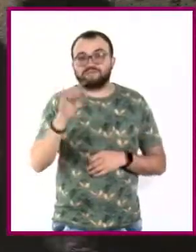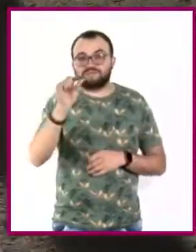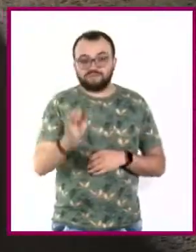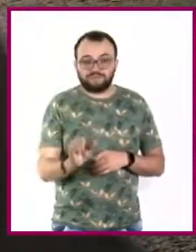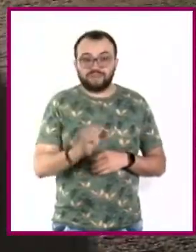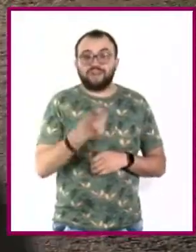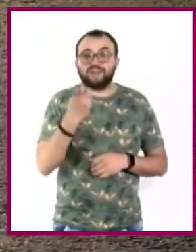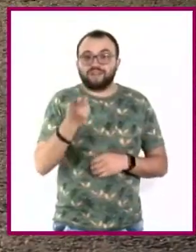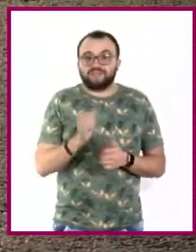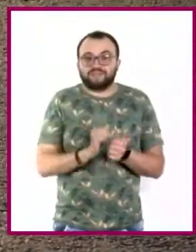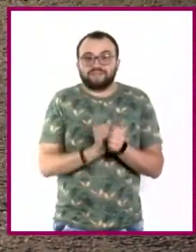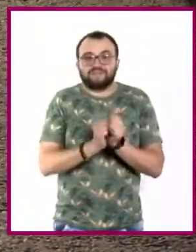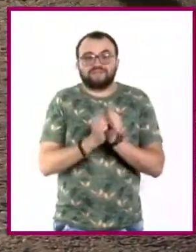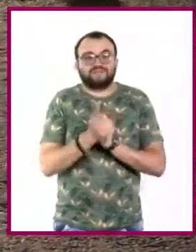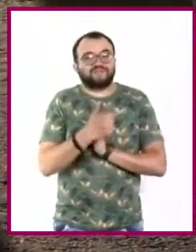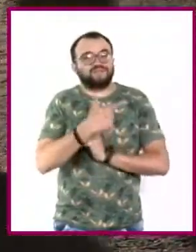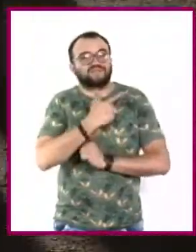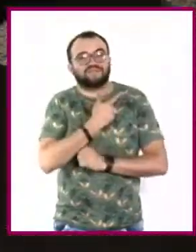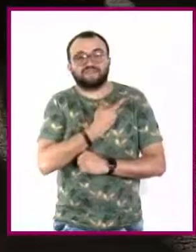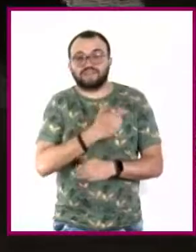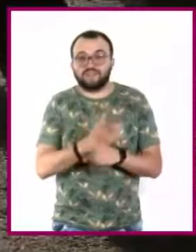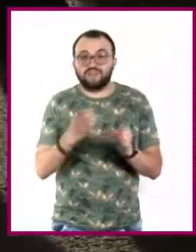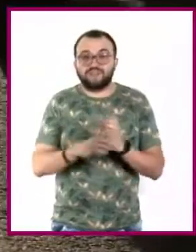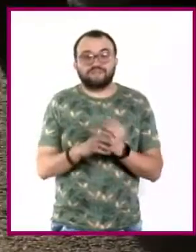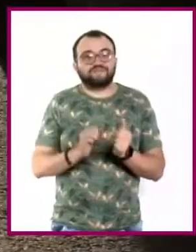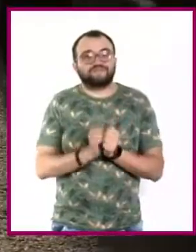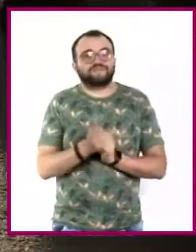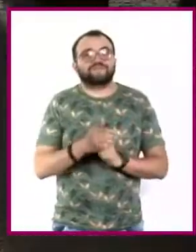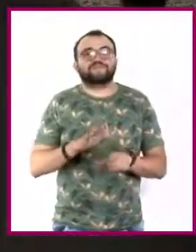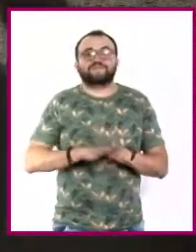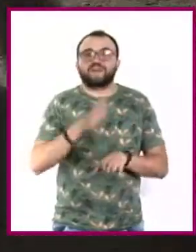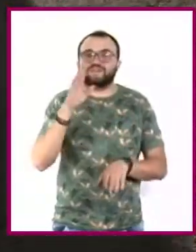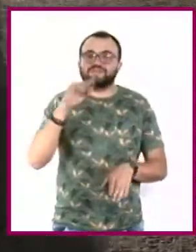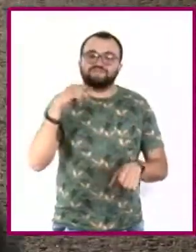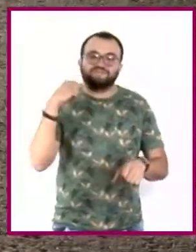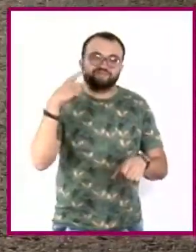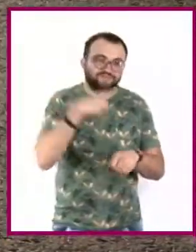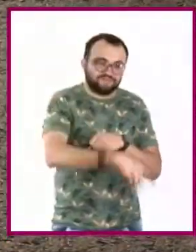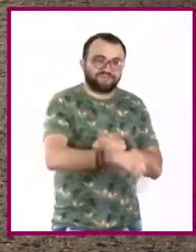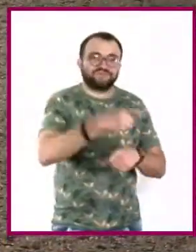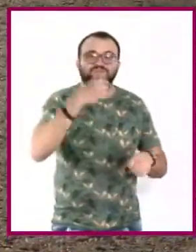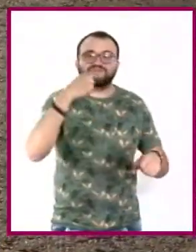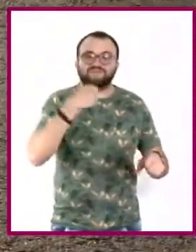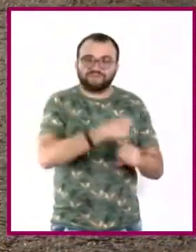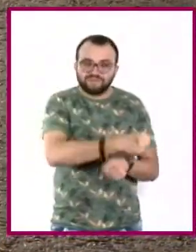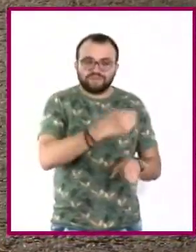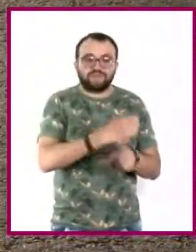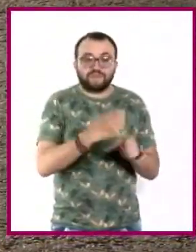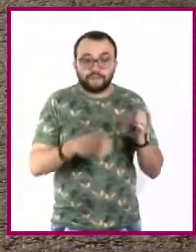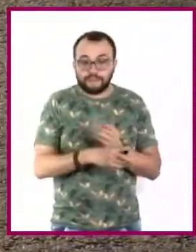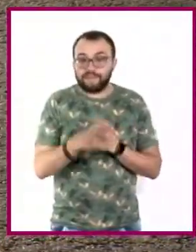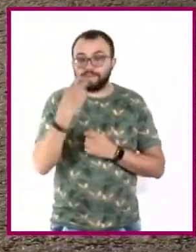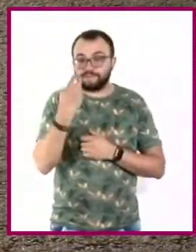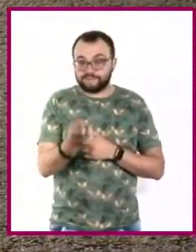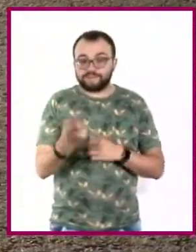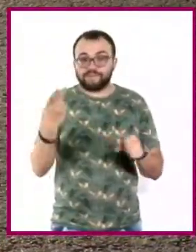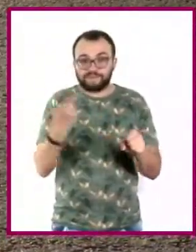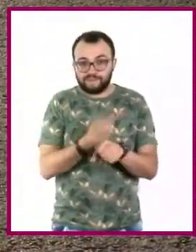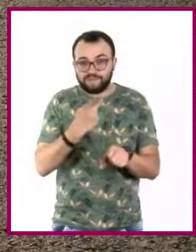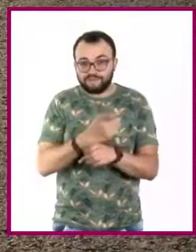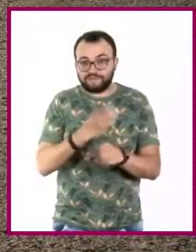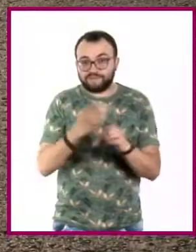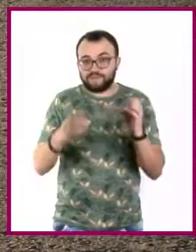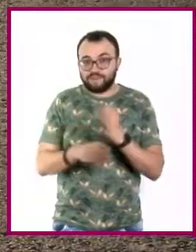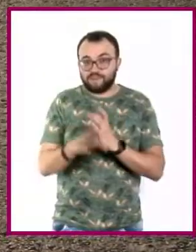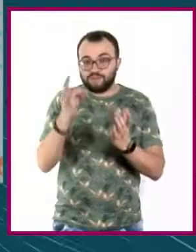la violencia. Este es el panorama actual de varios países en el mundo. Sin embargo, esta sucesión de acontecimientos no